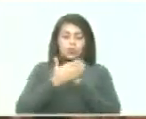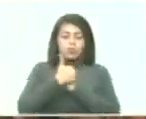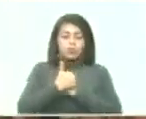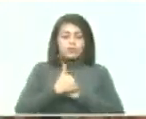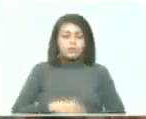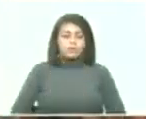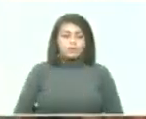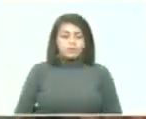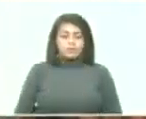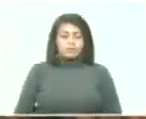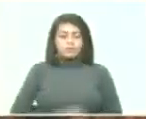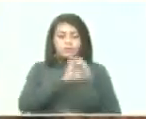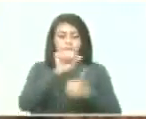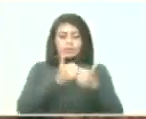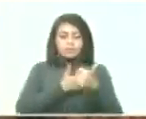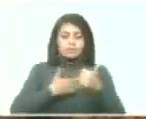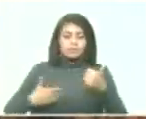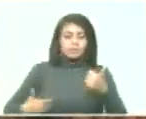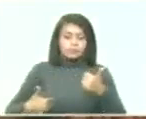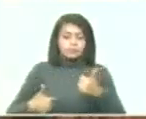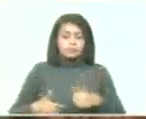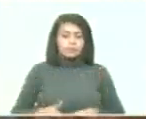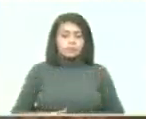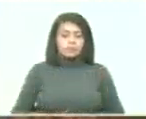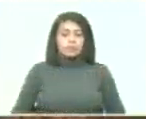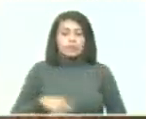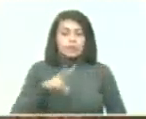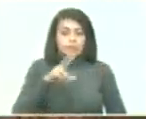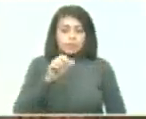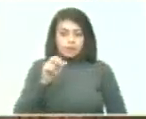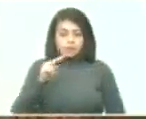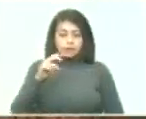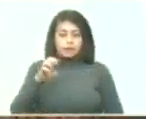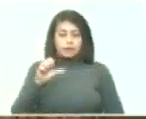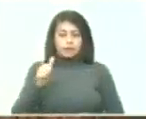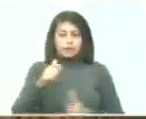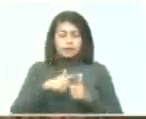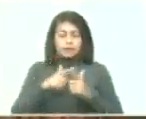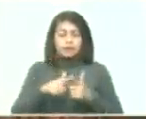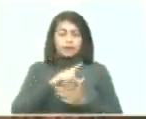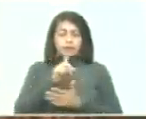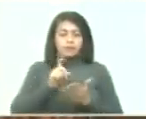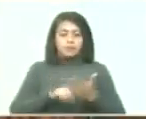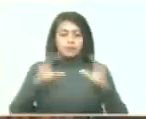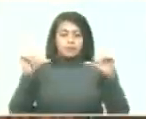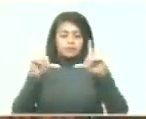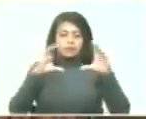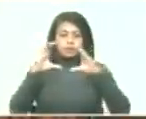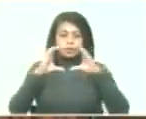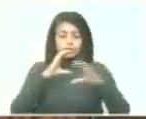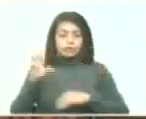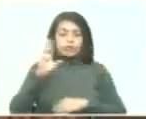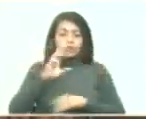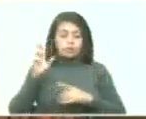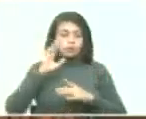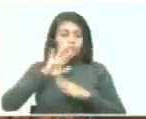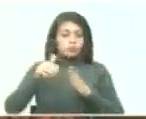Gómez, vicepresidenta Vanessa Montero López, plenaria, medios de comunicación, pueblo de Venezuela.